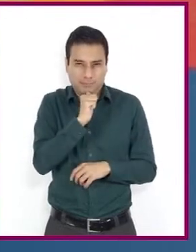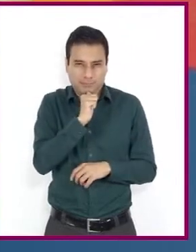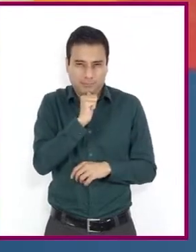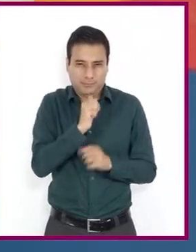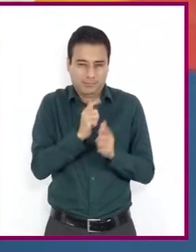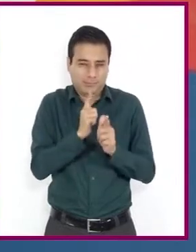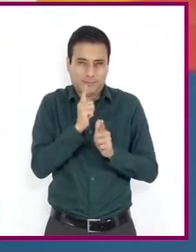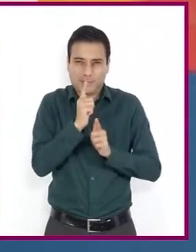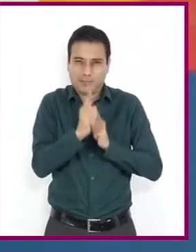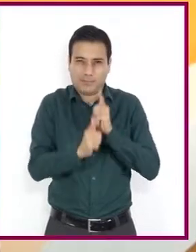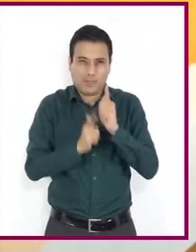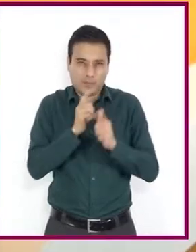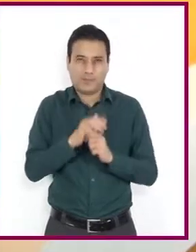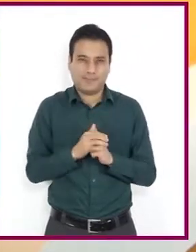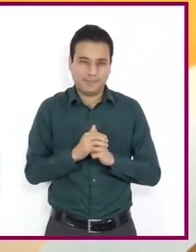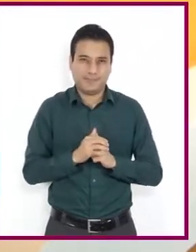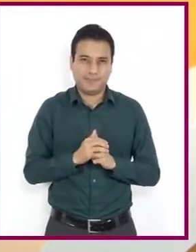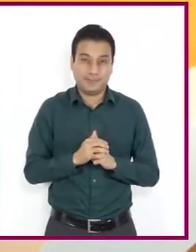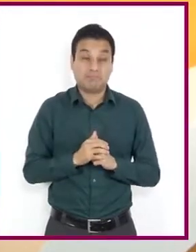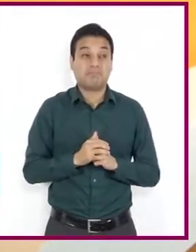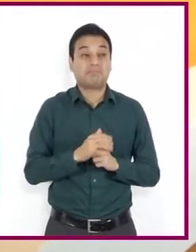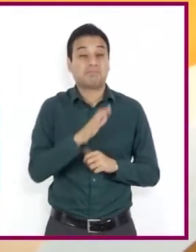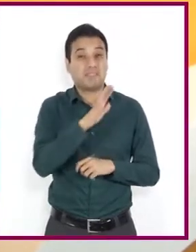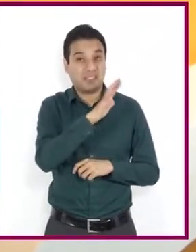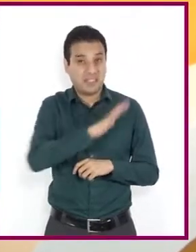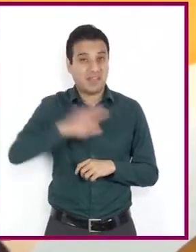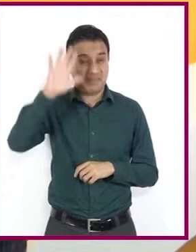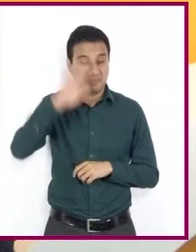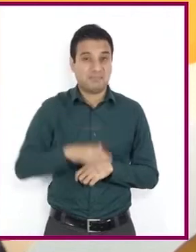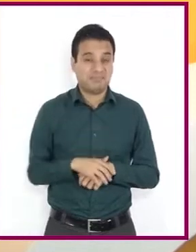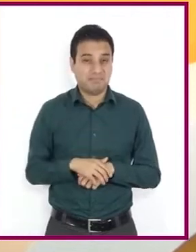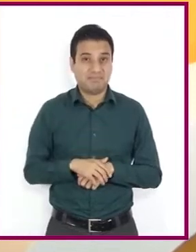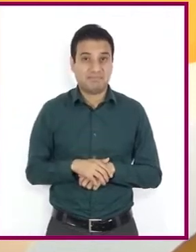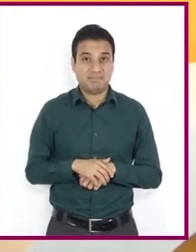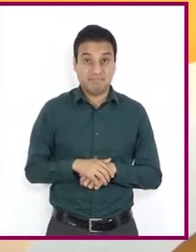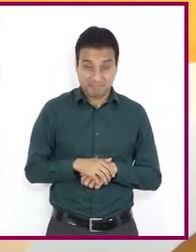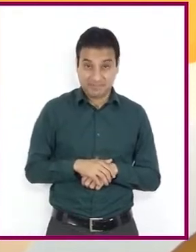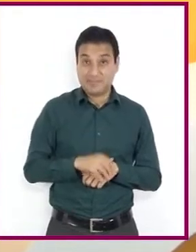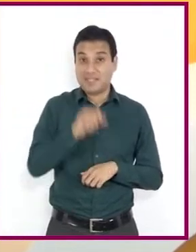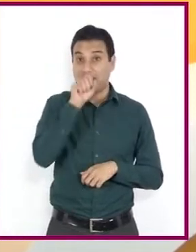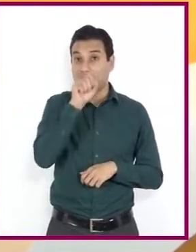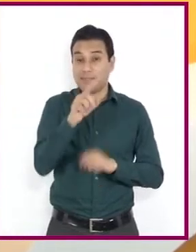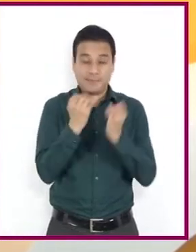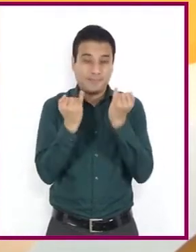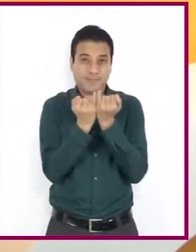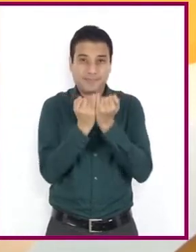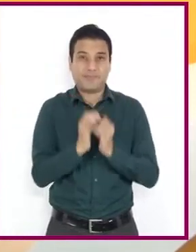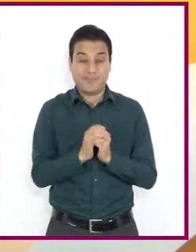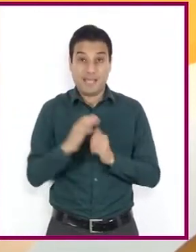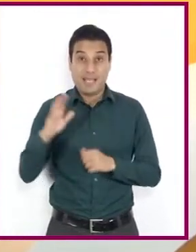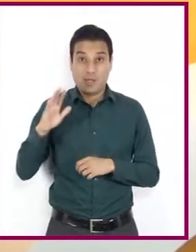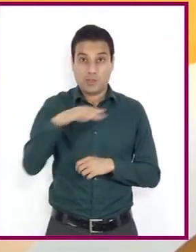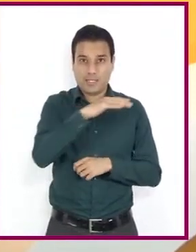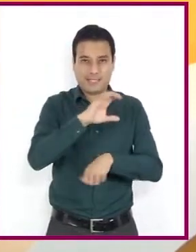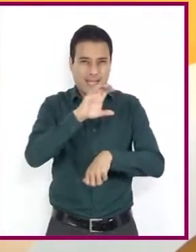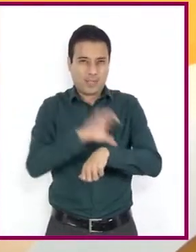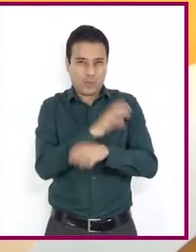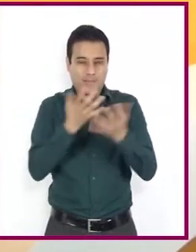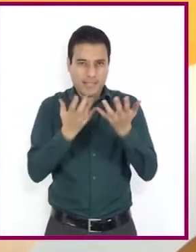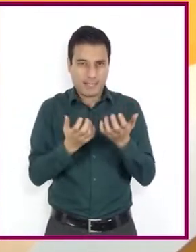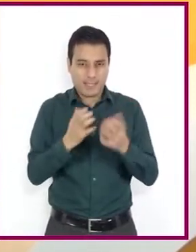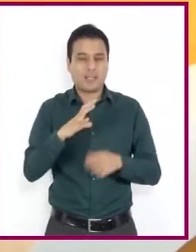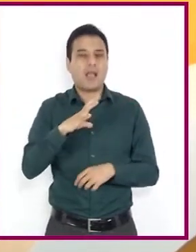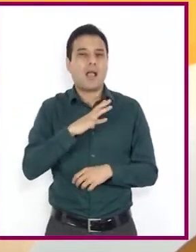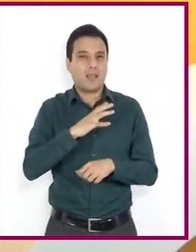la velocidad de la luz. ¡Increíble! Al igual que las ondas mecánicas, las ondas electromagnéticas transmiten energía